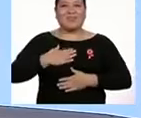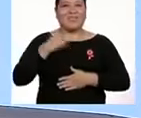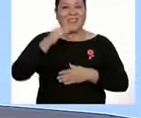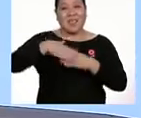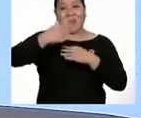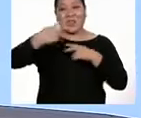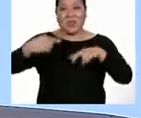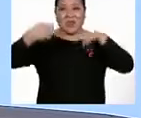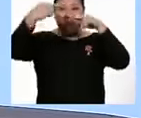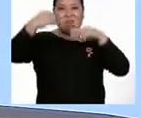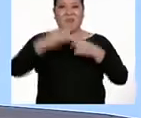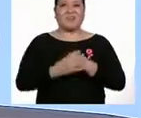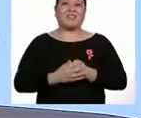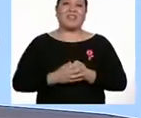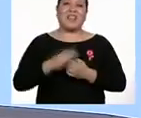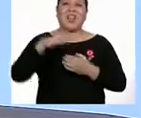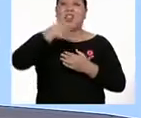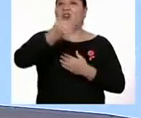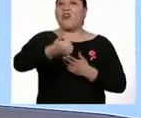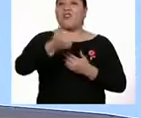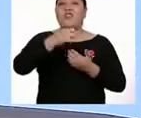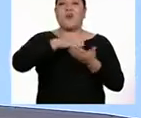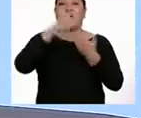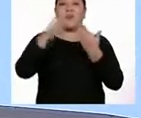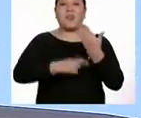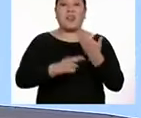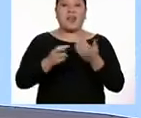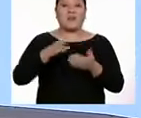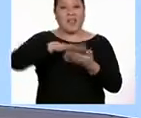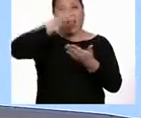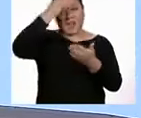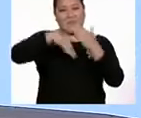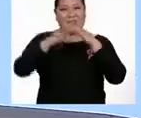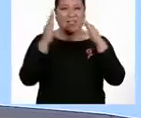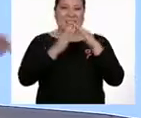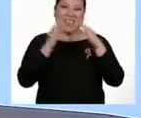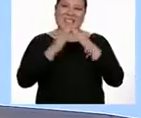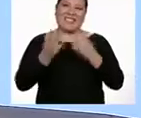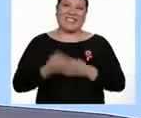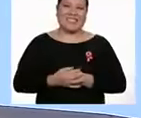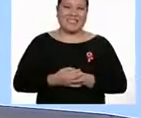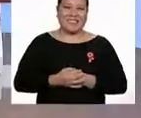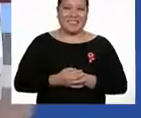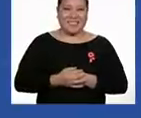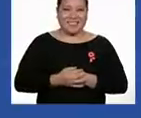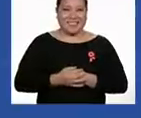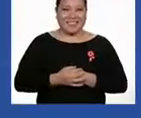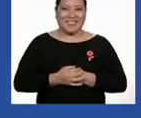Y nos vemos pronto en otro programa más de Aprendo en Casa.